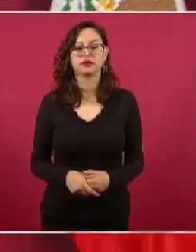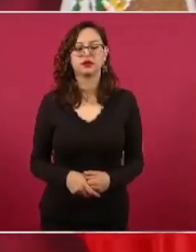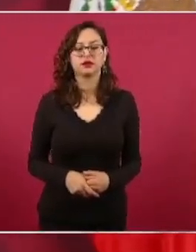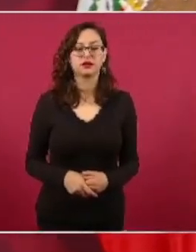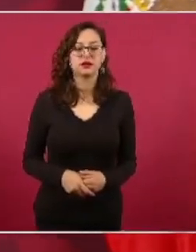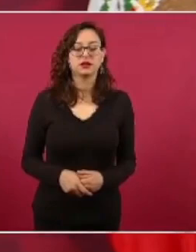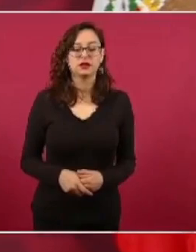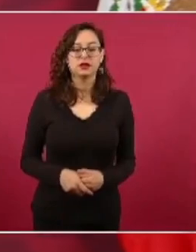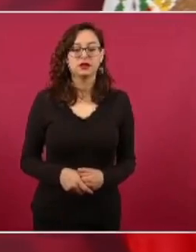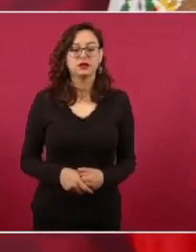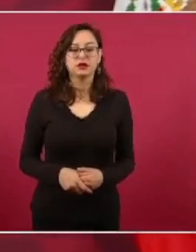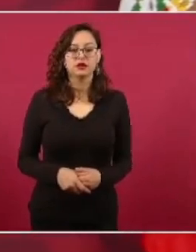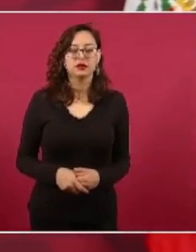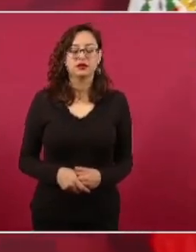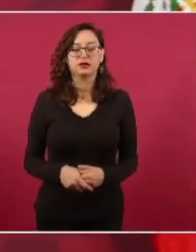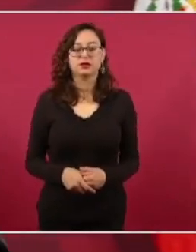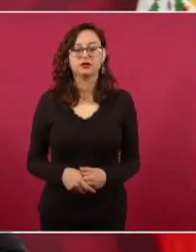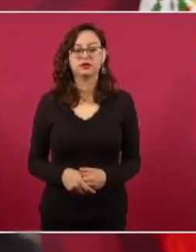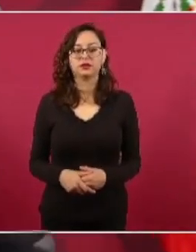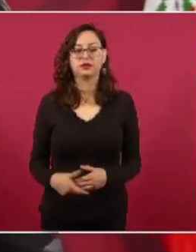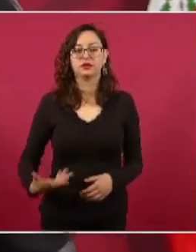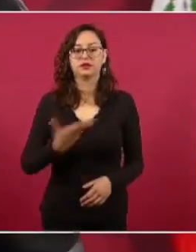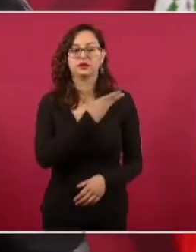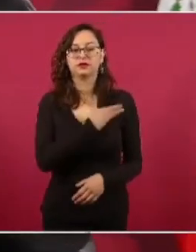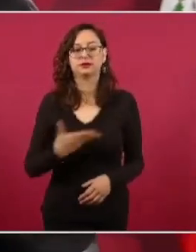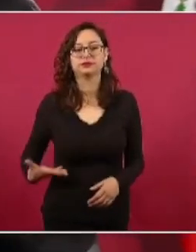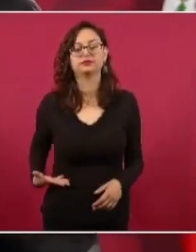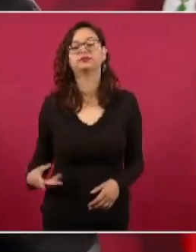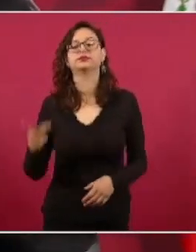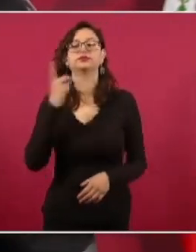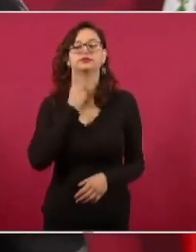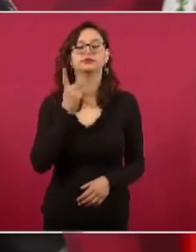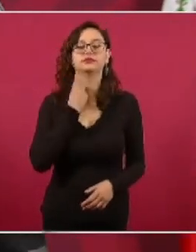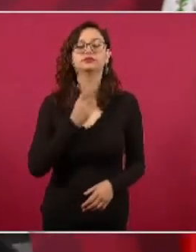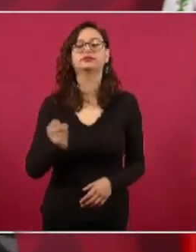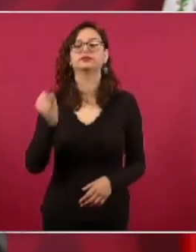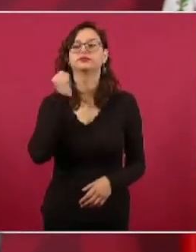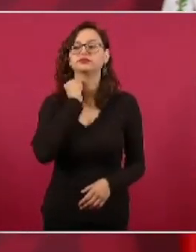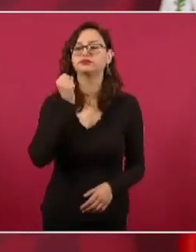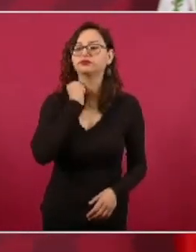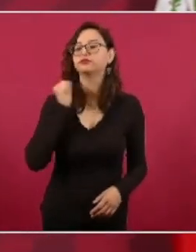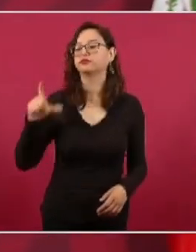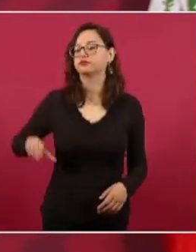pone a los gobernadores, pone a los diputados, pone a los senadores